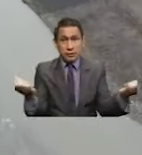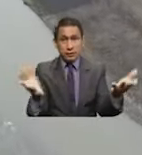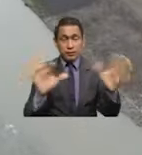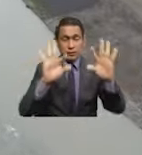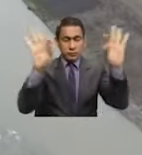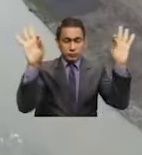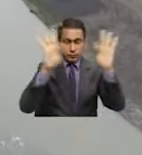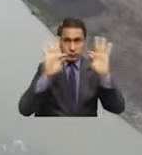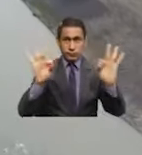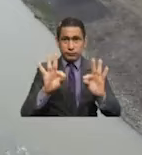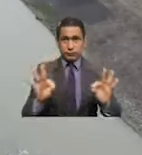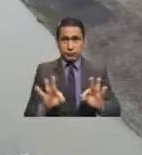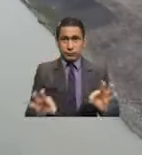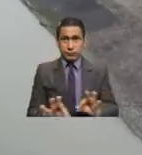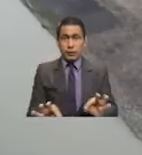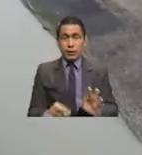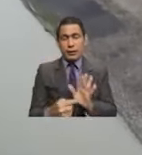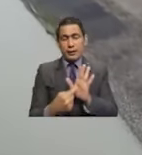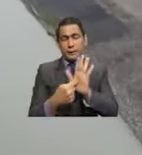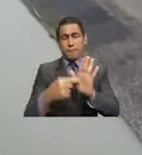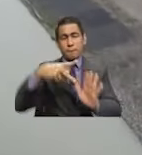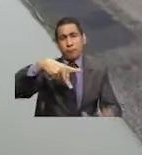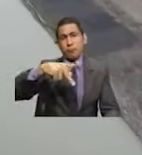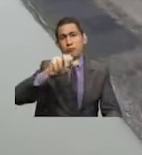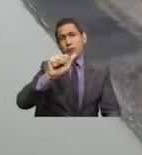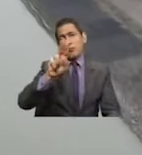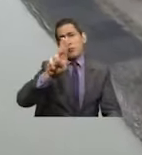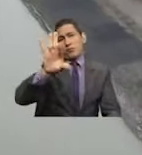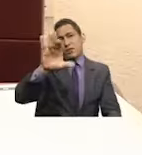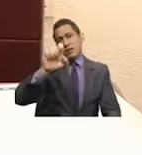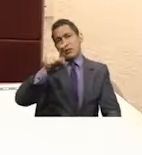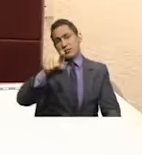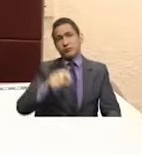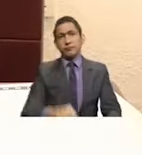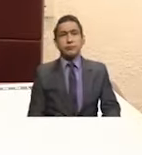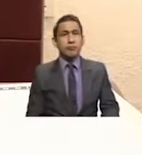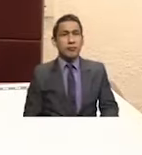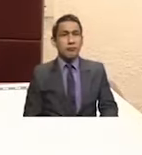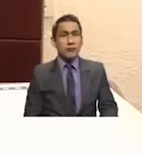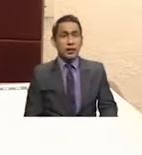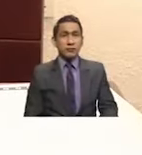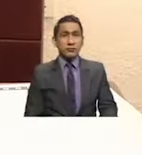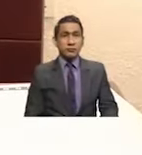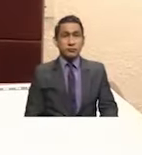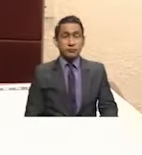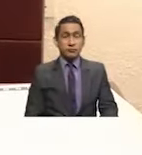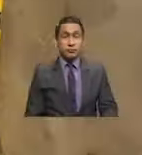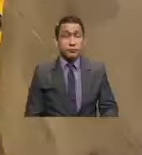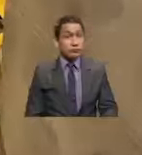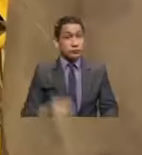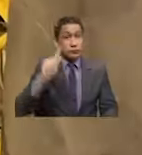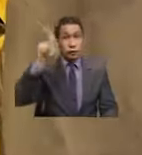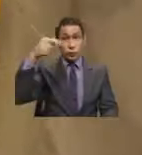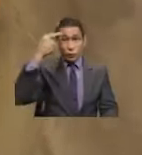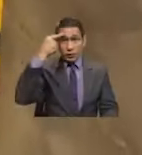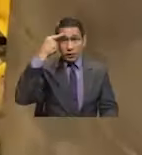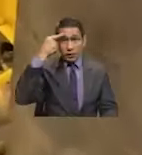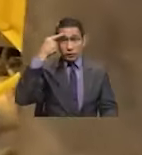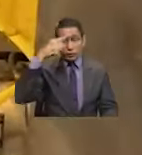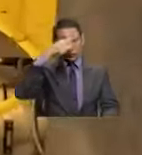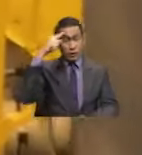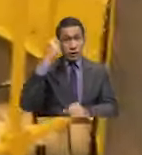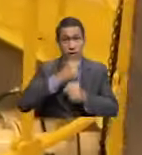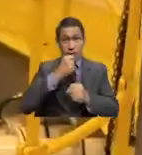1.500 megavatios, y Paute, que tiene 1.100 megavatios de potencia instalada. Acuña señala que parte del accionar del gobierno es realizar